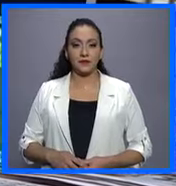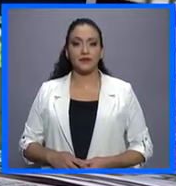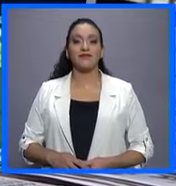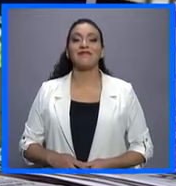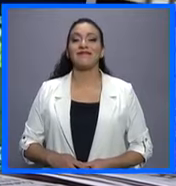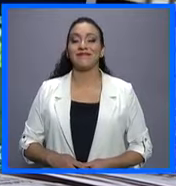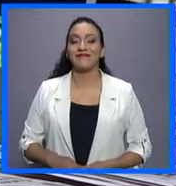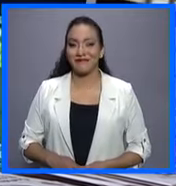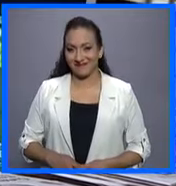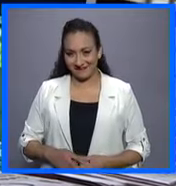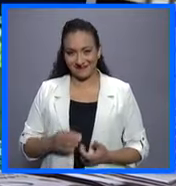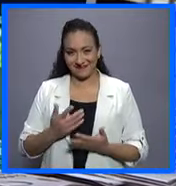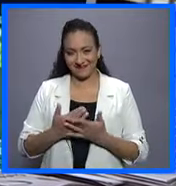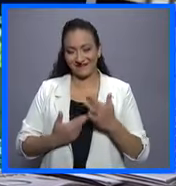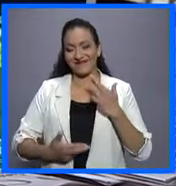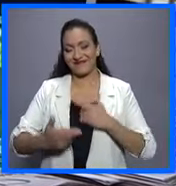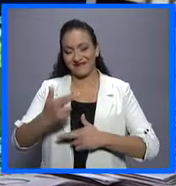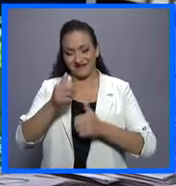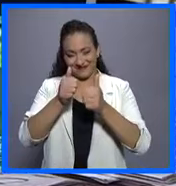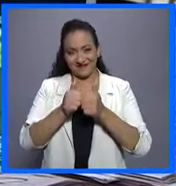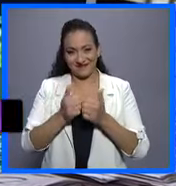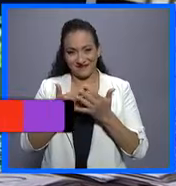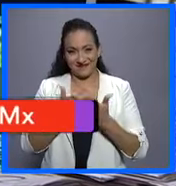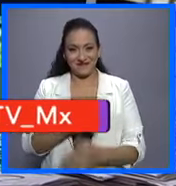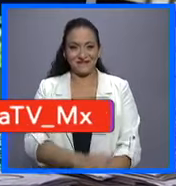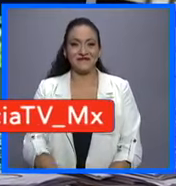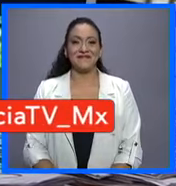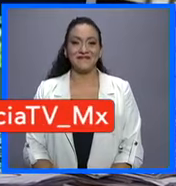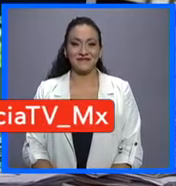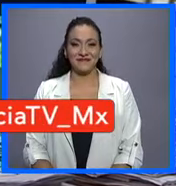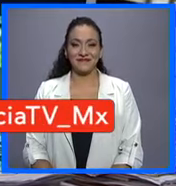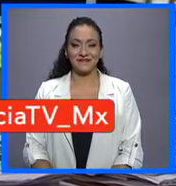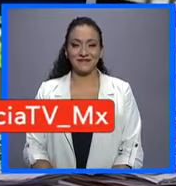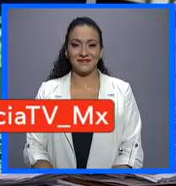Y en un momento continuamos con más información en Semanario Judicial.